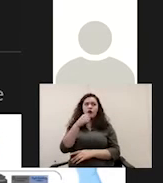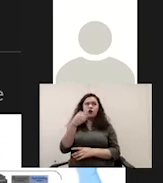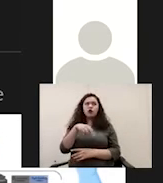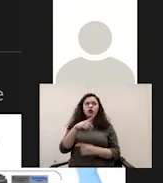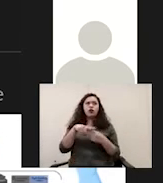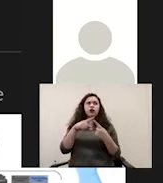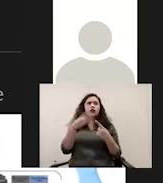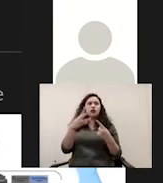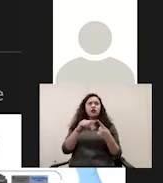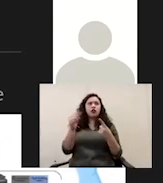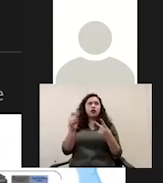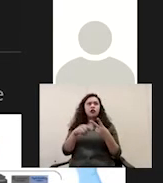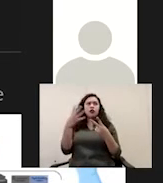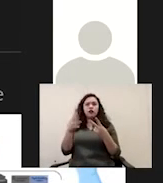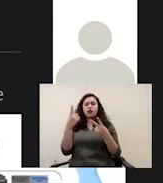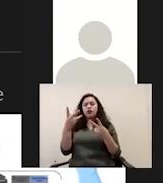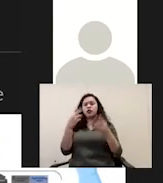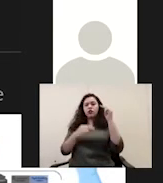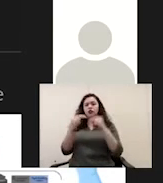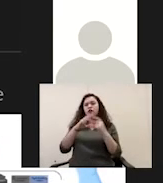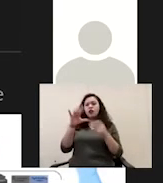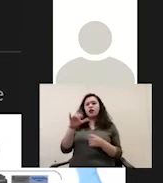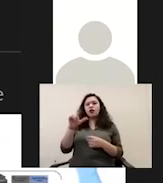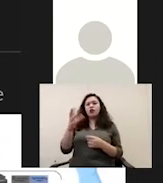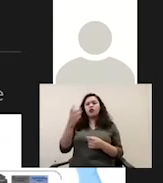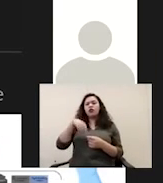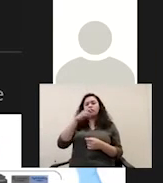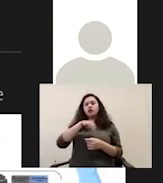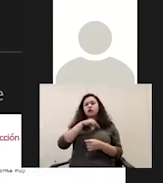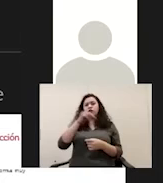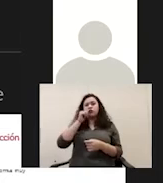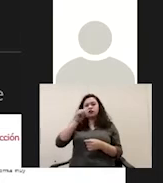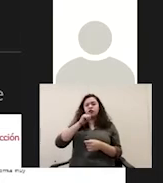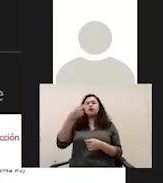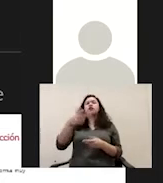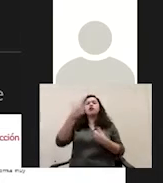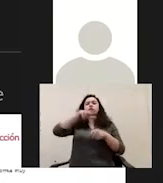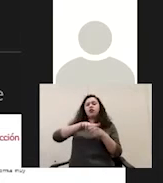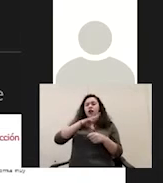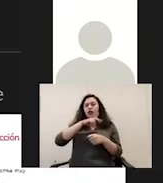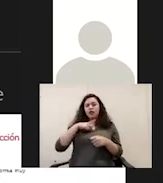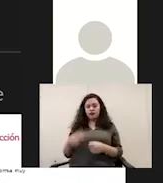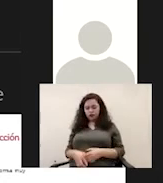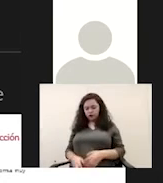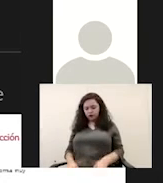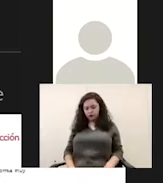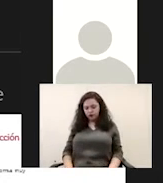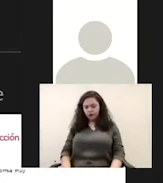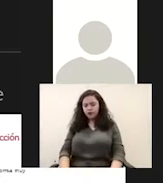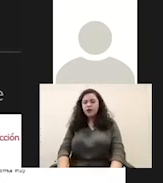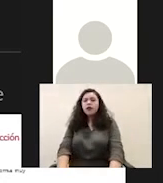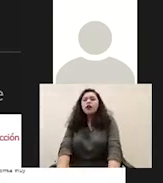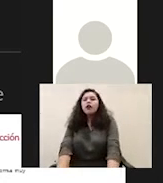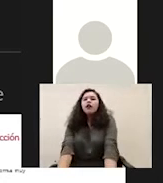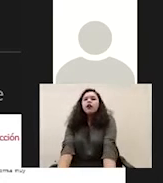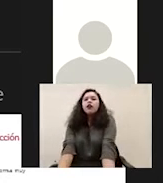celda 4. Esa es la cantidad de cloro que siempre deben tener en sus instalaciones. Ahora, si ustedes quieren clorar